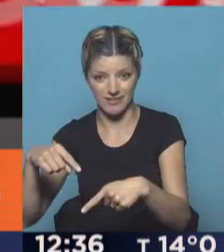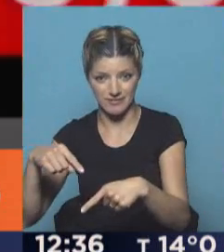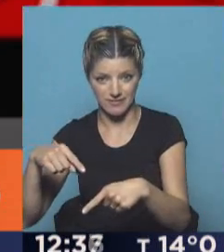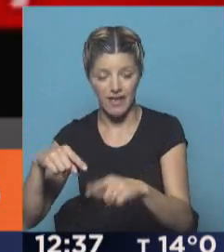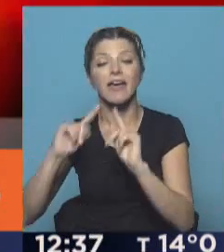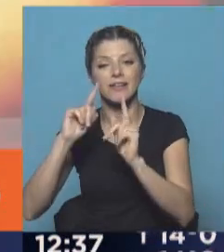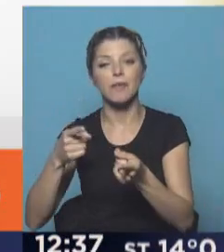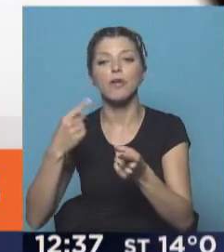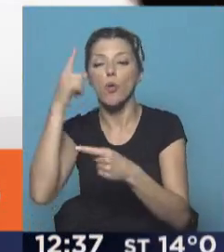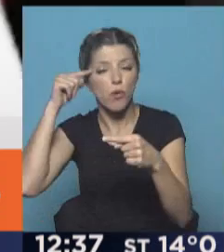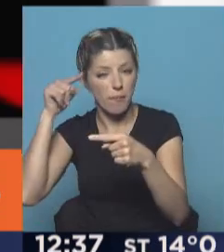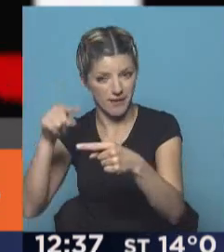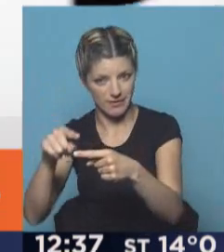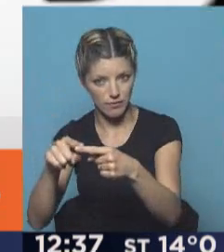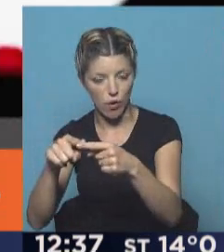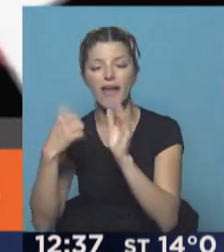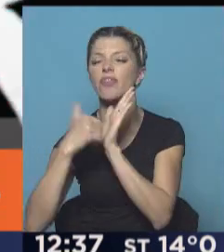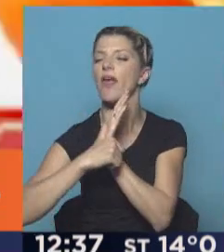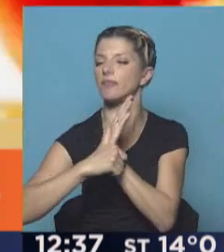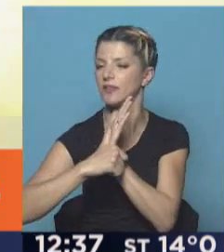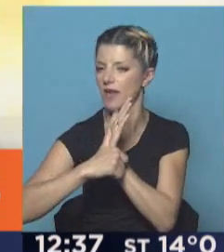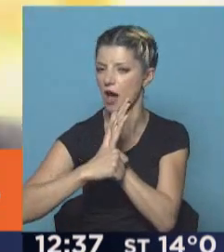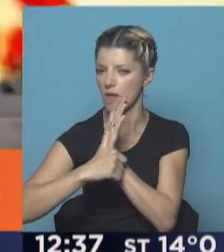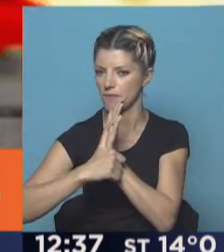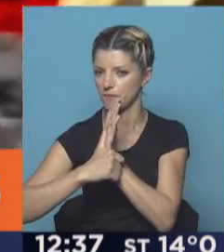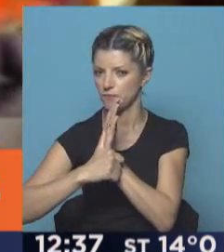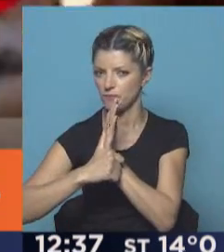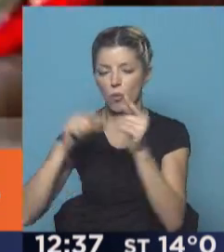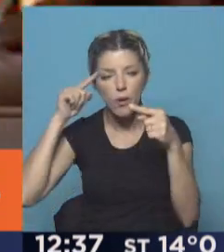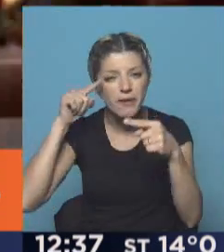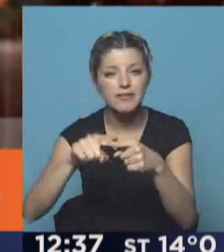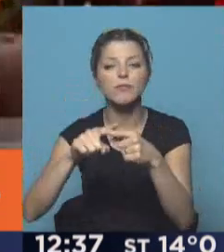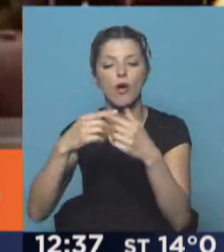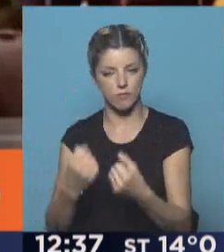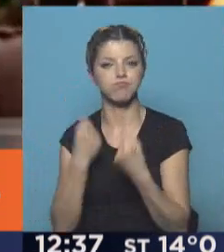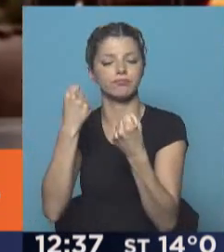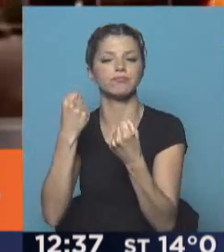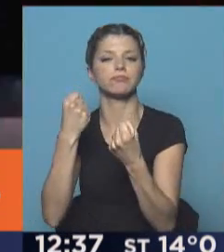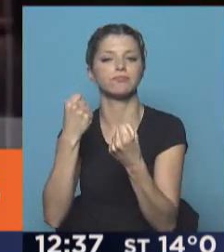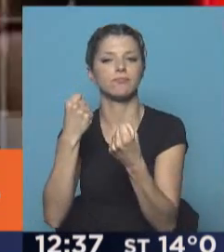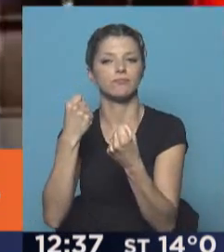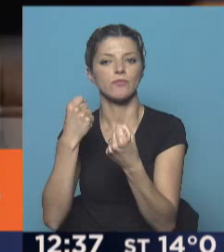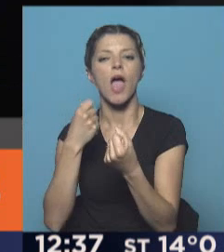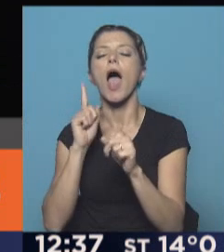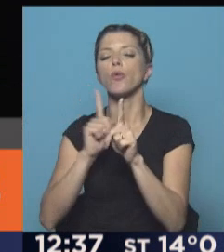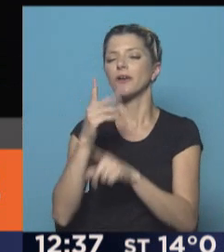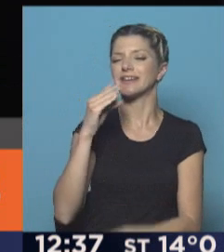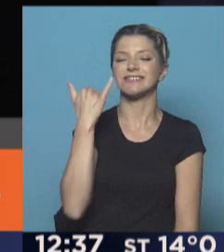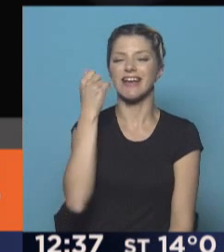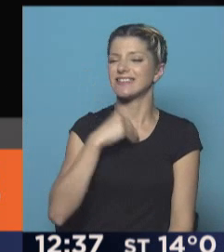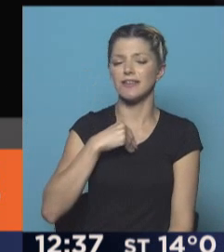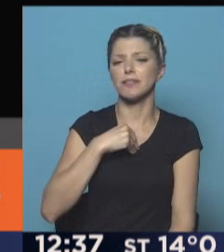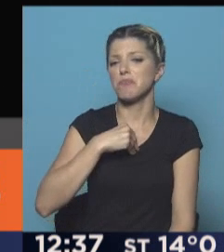vez una causa, una identidad, un propósito y una reivindicación a aquellos que ya se sienten por